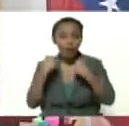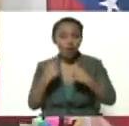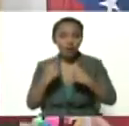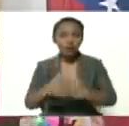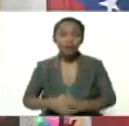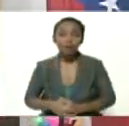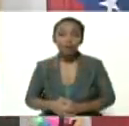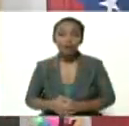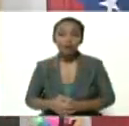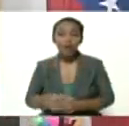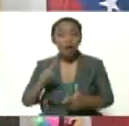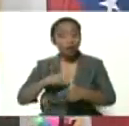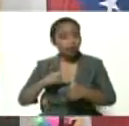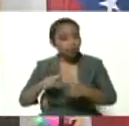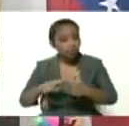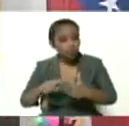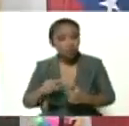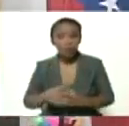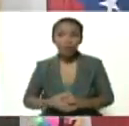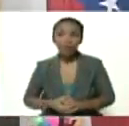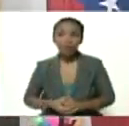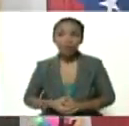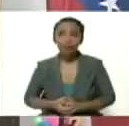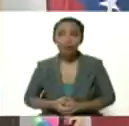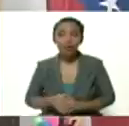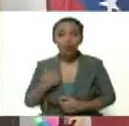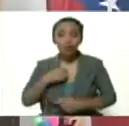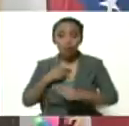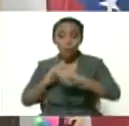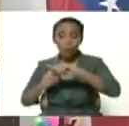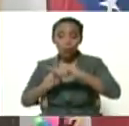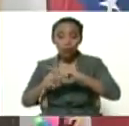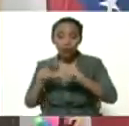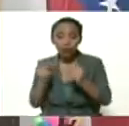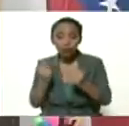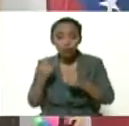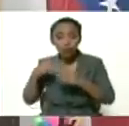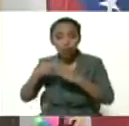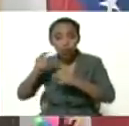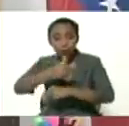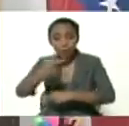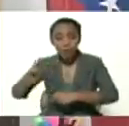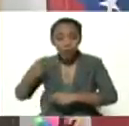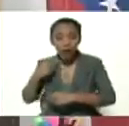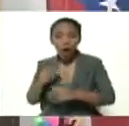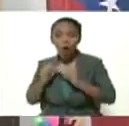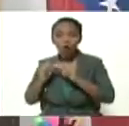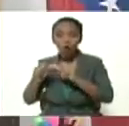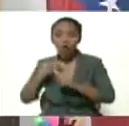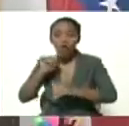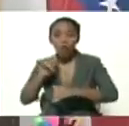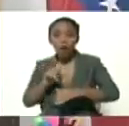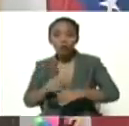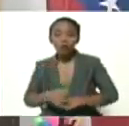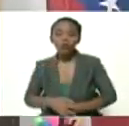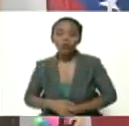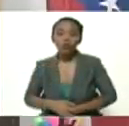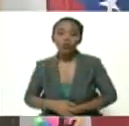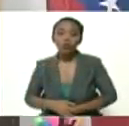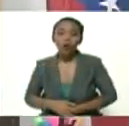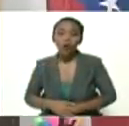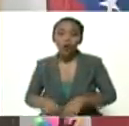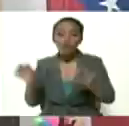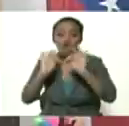Vamos entonces al despistaje de todos estos casos y a seguir informando de manera